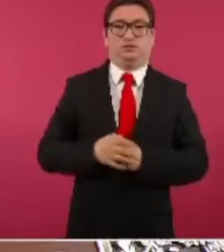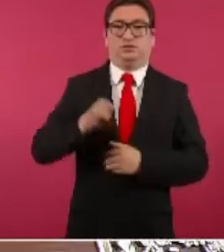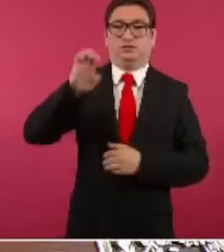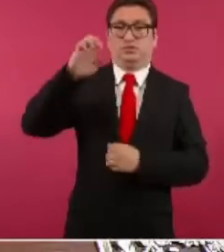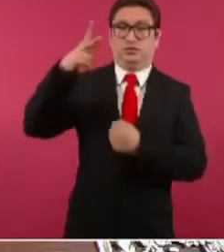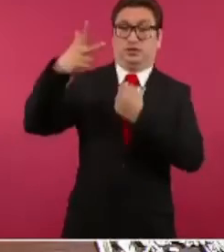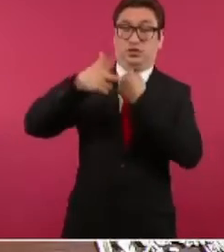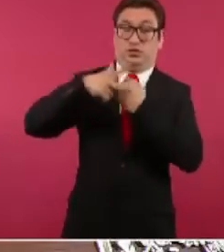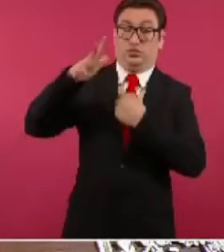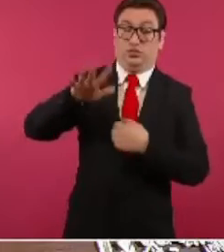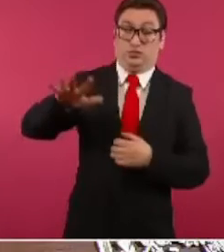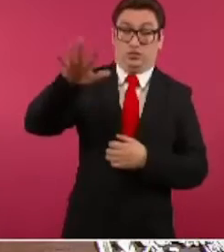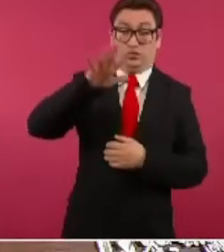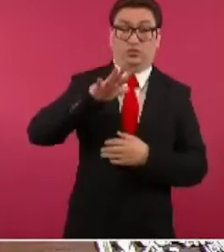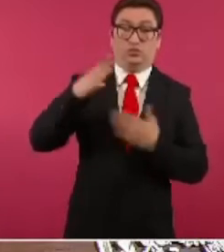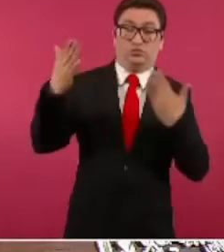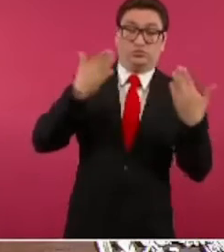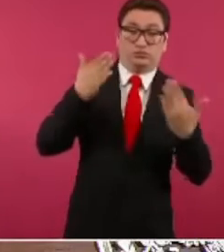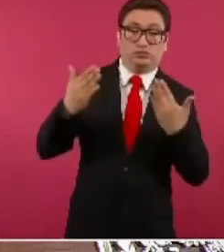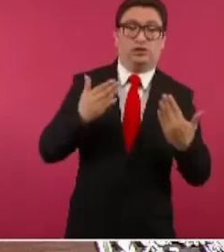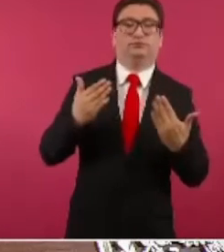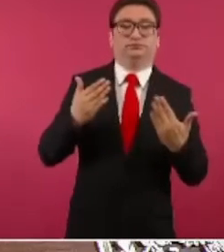Europa. Entonces,